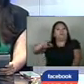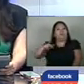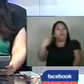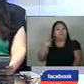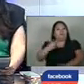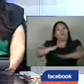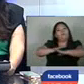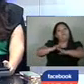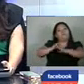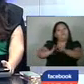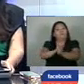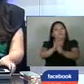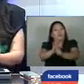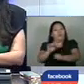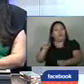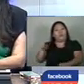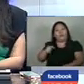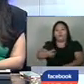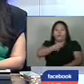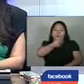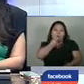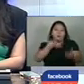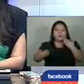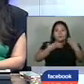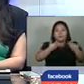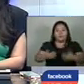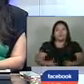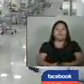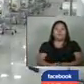contra el COVID-19. Los detalles en el siguiente informe.